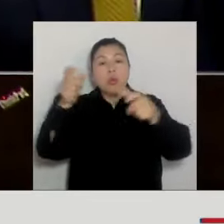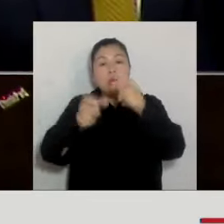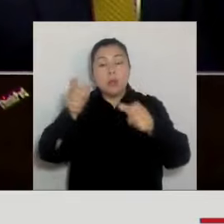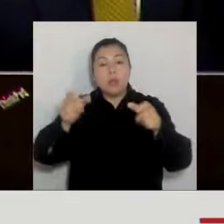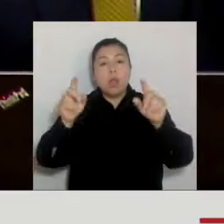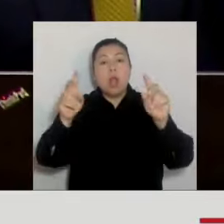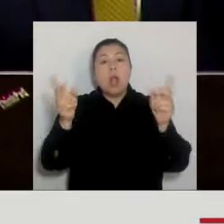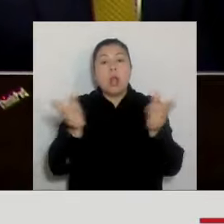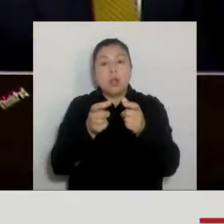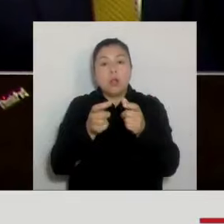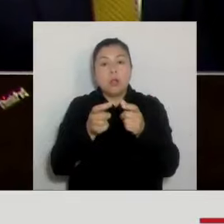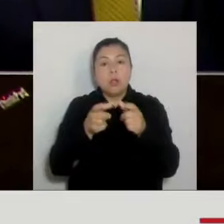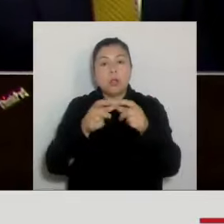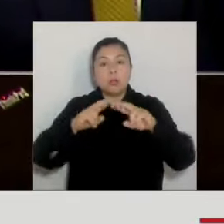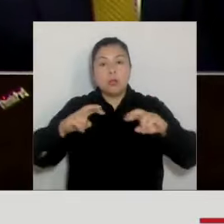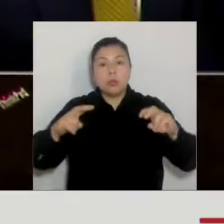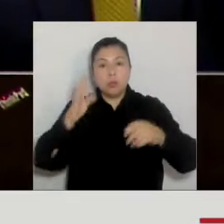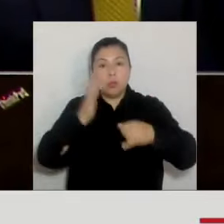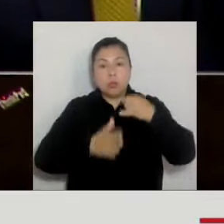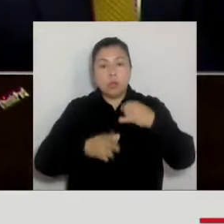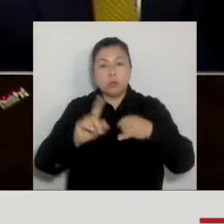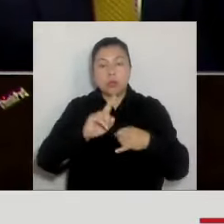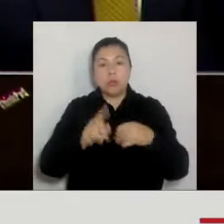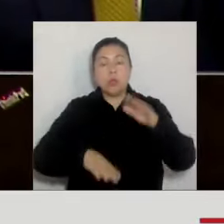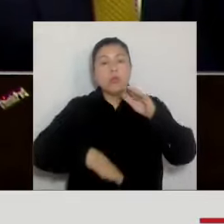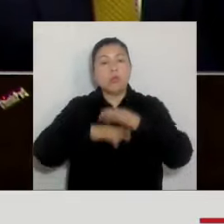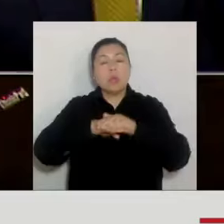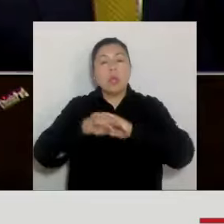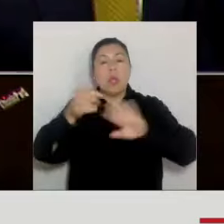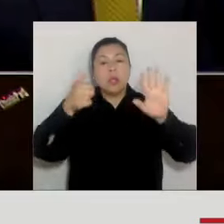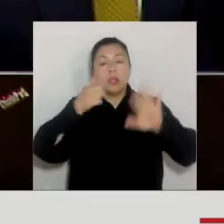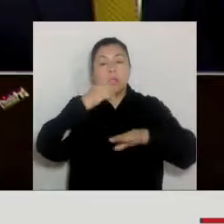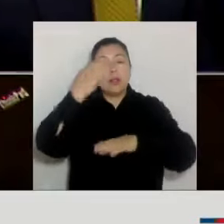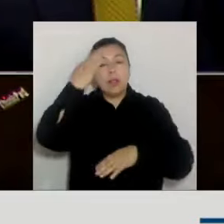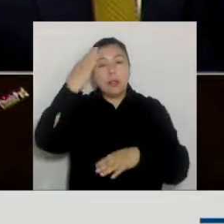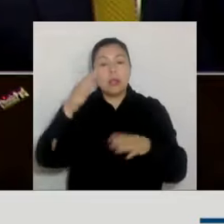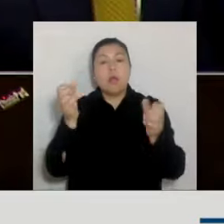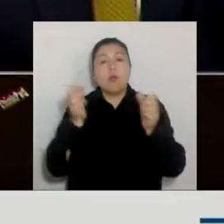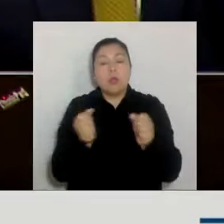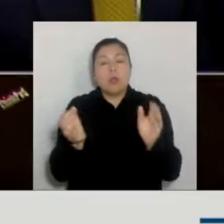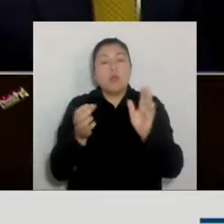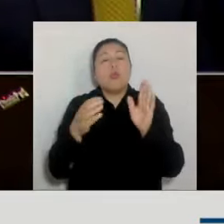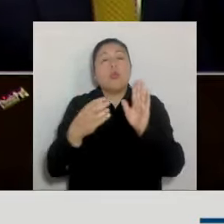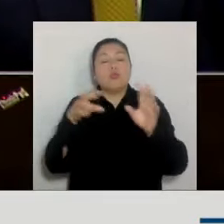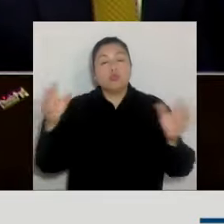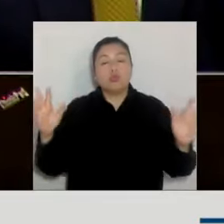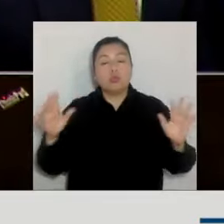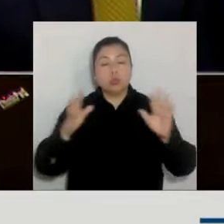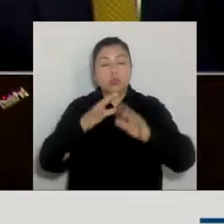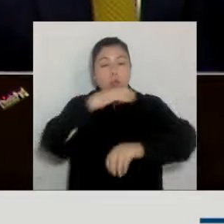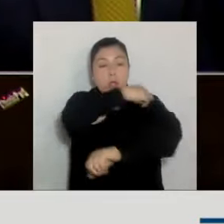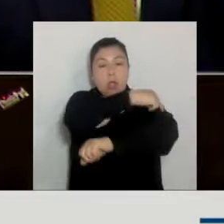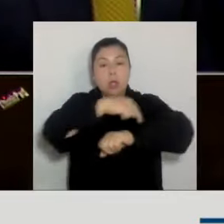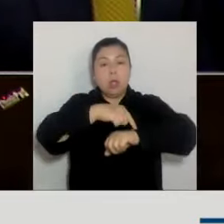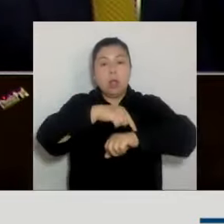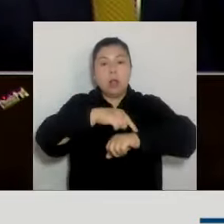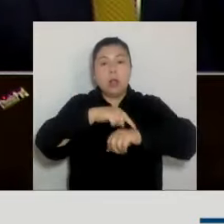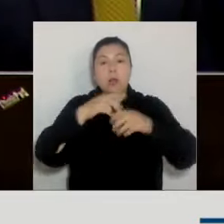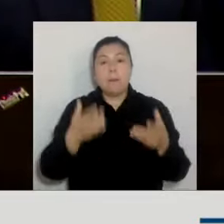informe a La corporación en un plazo no superior a 60 días pudiendo constituirse en cualquier lugar del territorio nacional para el desempeño de su